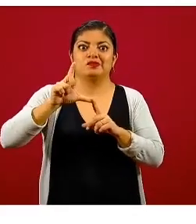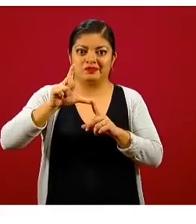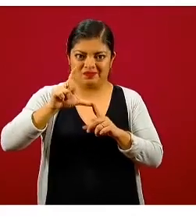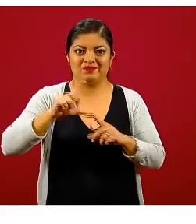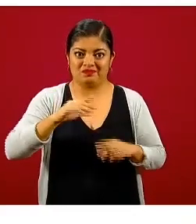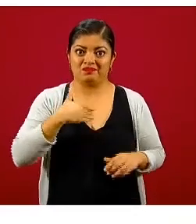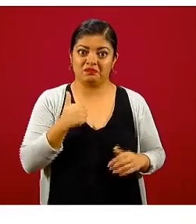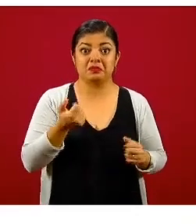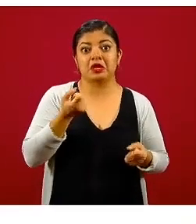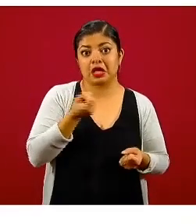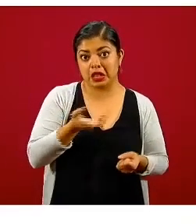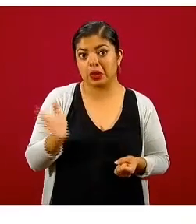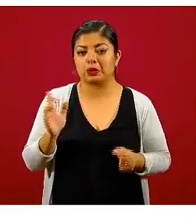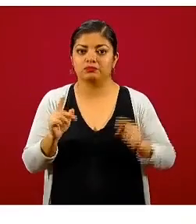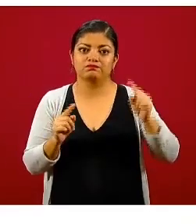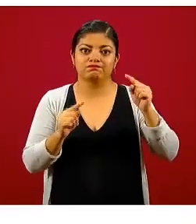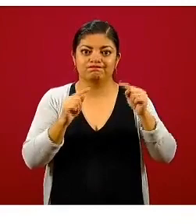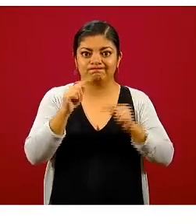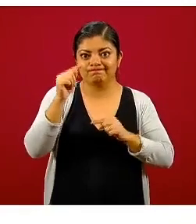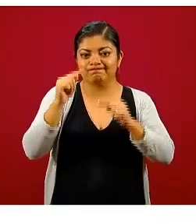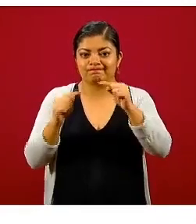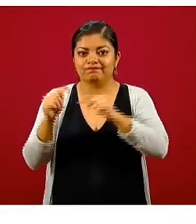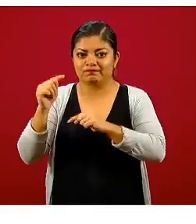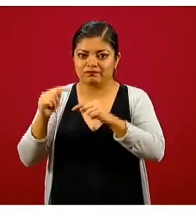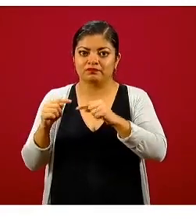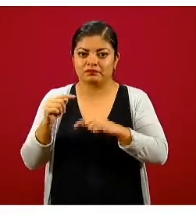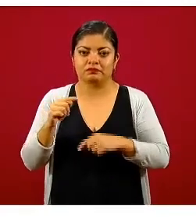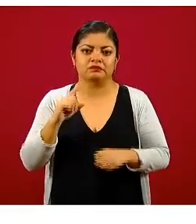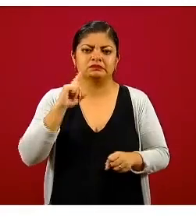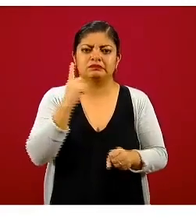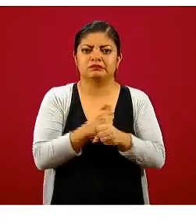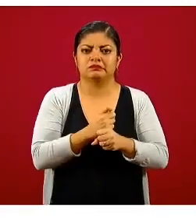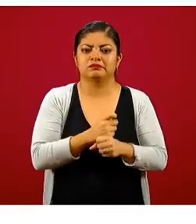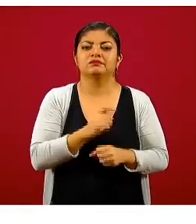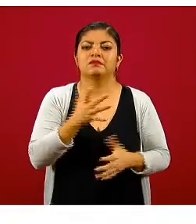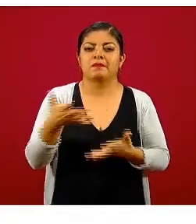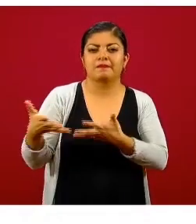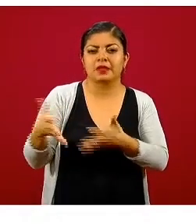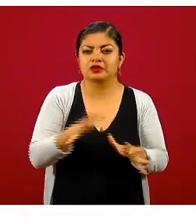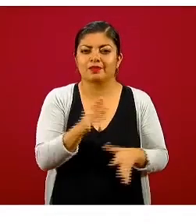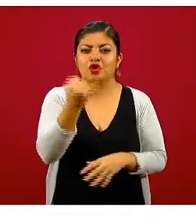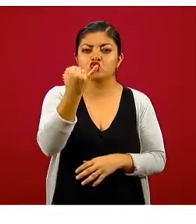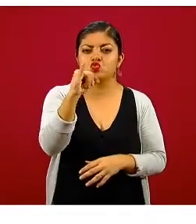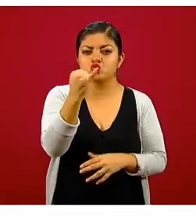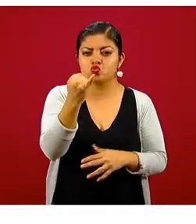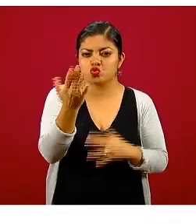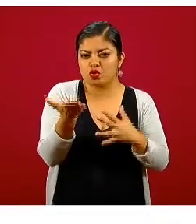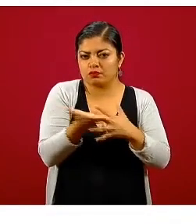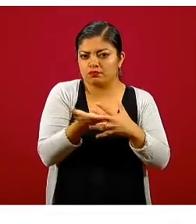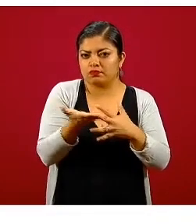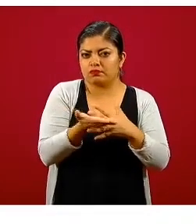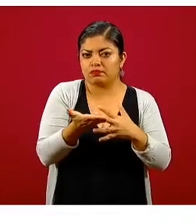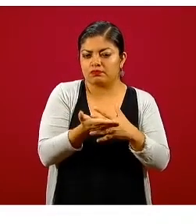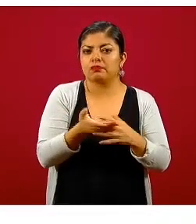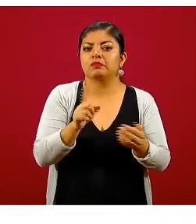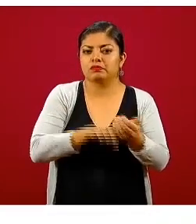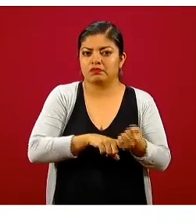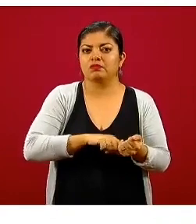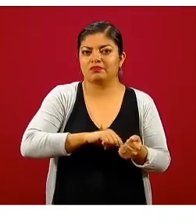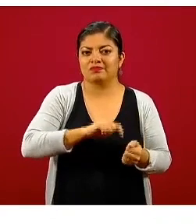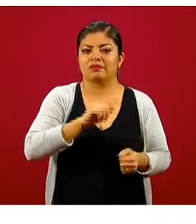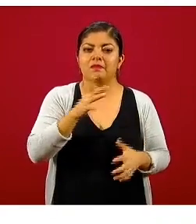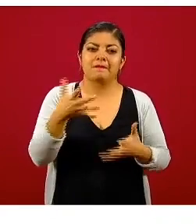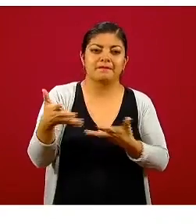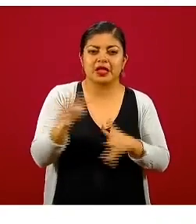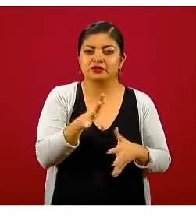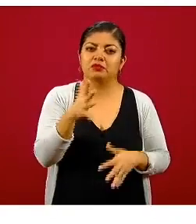a llegar a sus picos epidémicos, sobre todo a mediados de junio, que es cuando se estima que otro grupo de